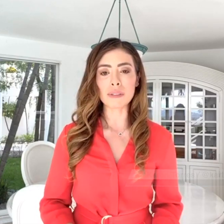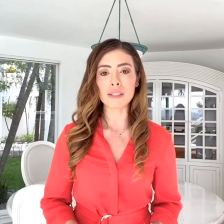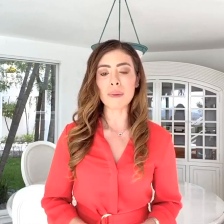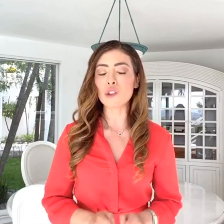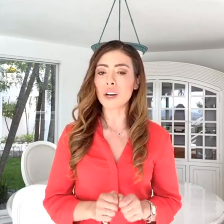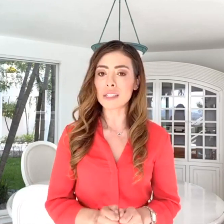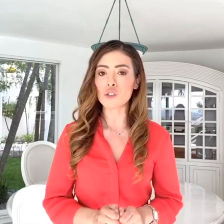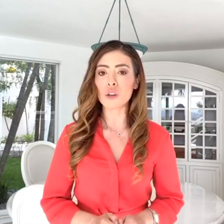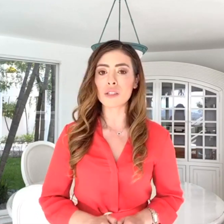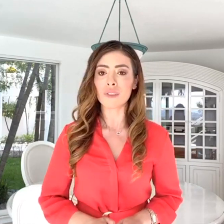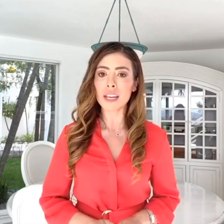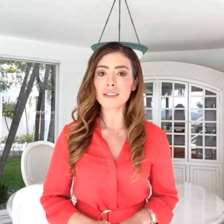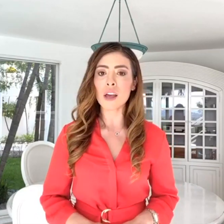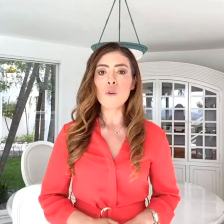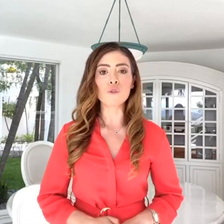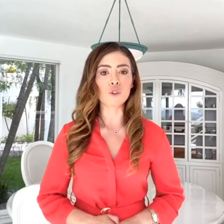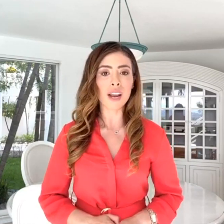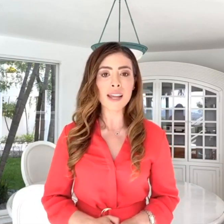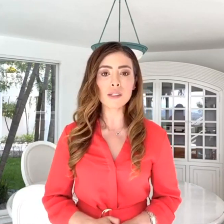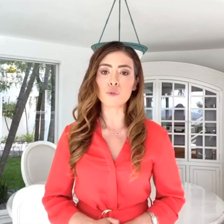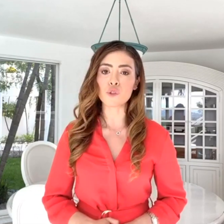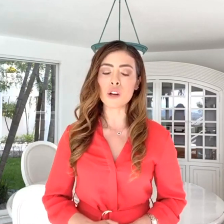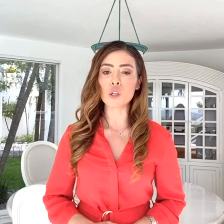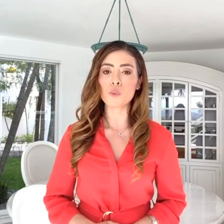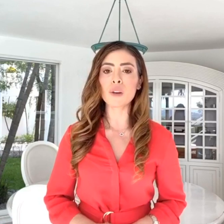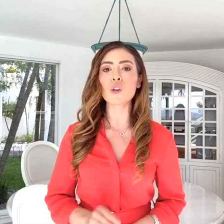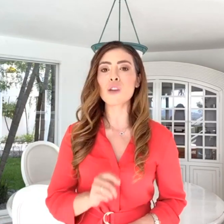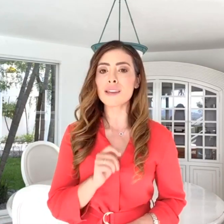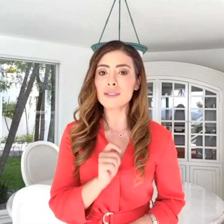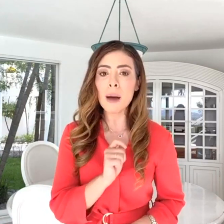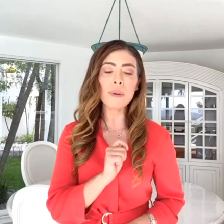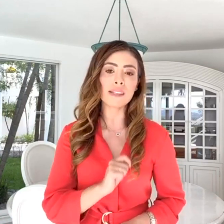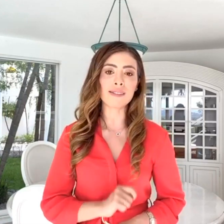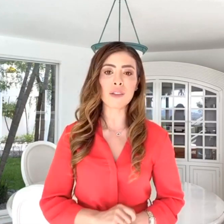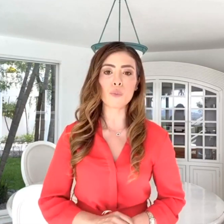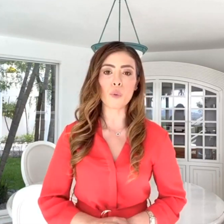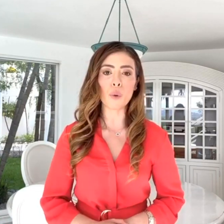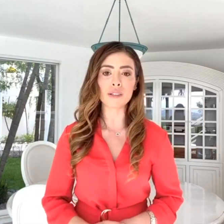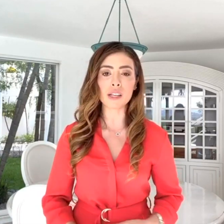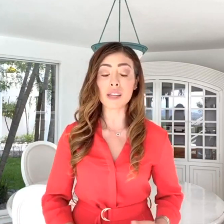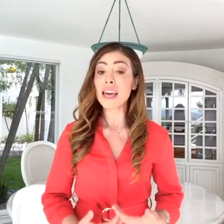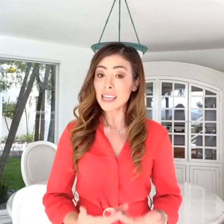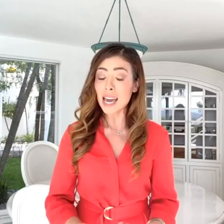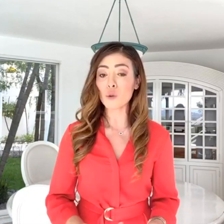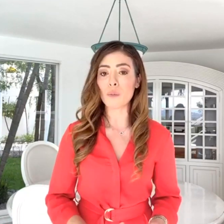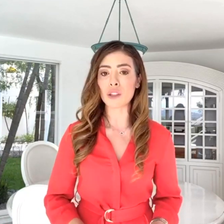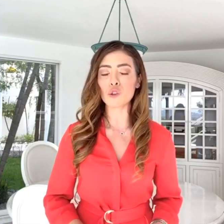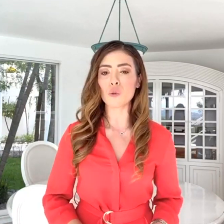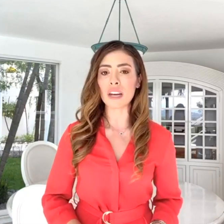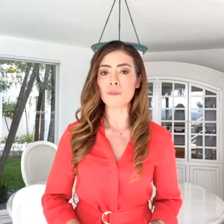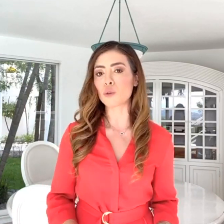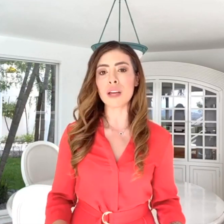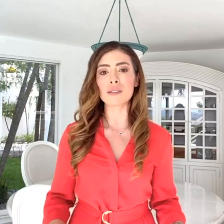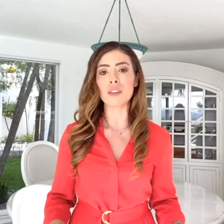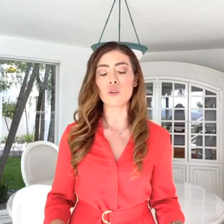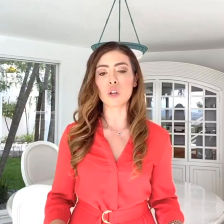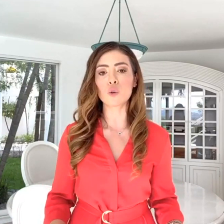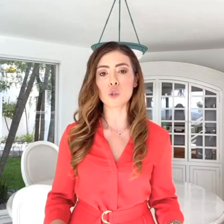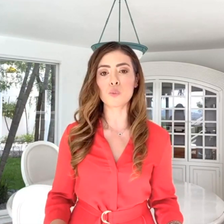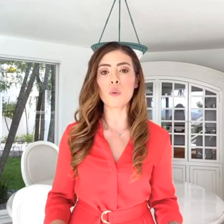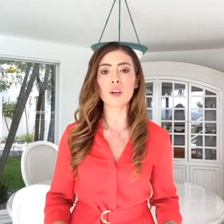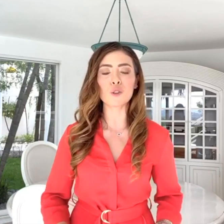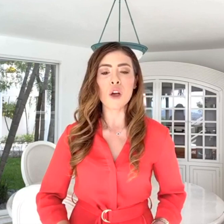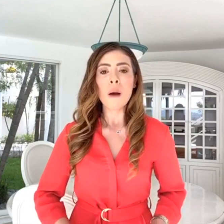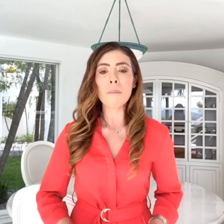es que precisamente organizaciones civiles, funcionarias y funcionarios públicos están presentando propuestas y argumentos sobre la importancia de los